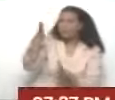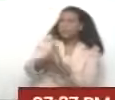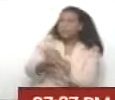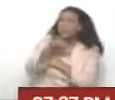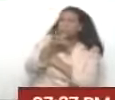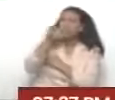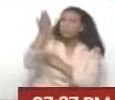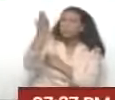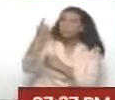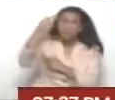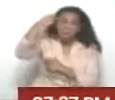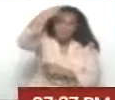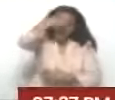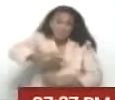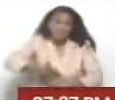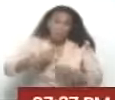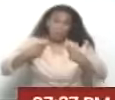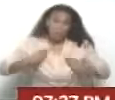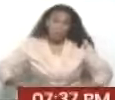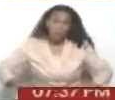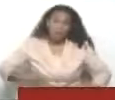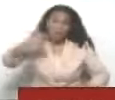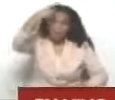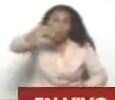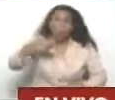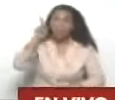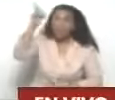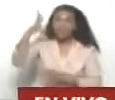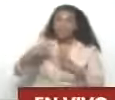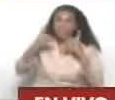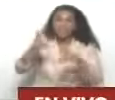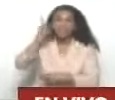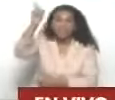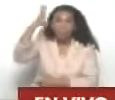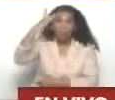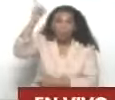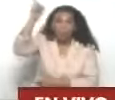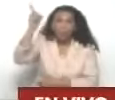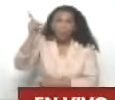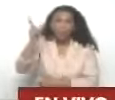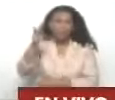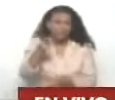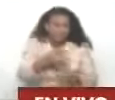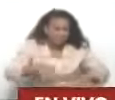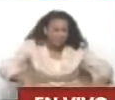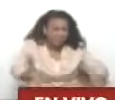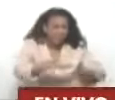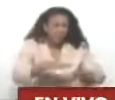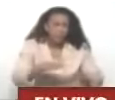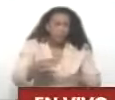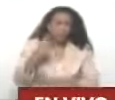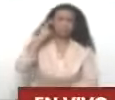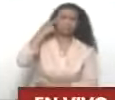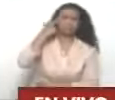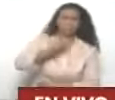En nuestra mente natural, humana, es difícil poder entender el mundo sobrenatural.